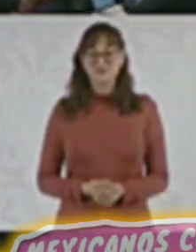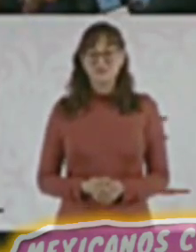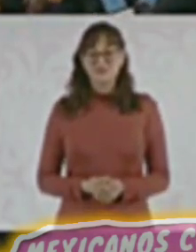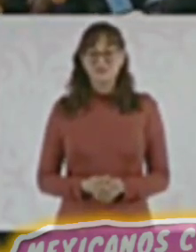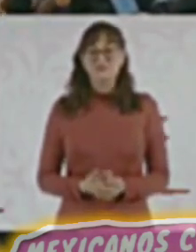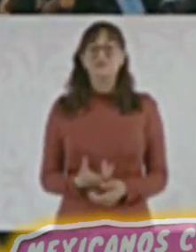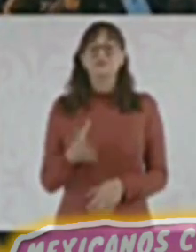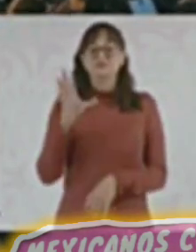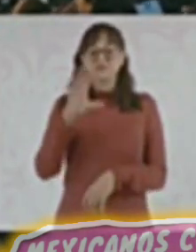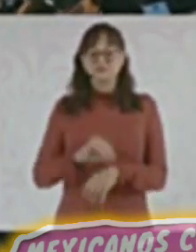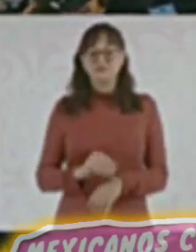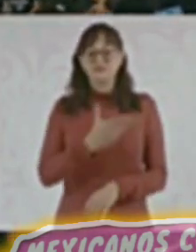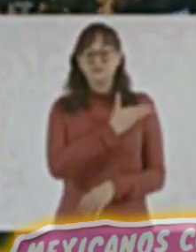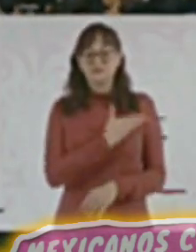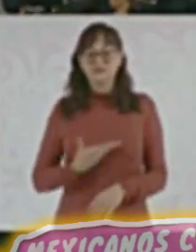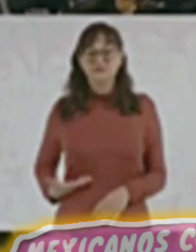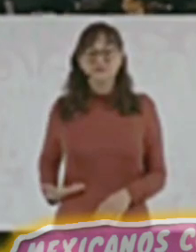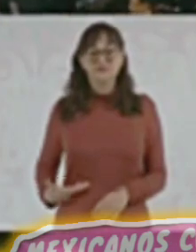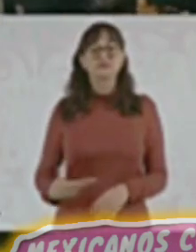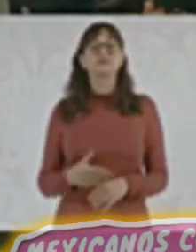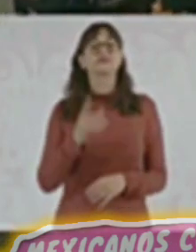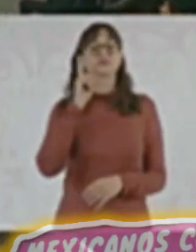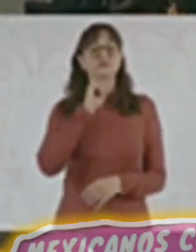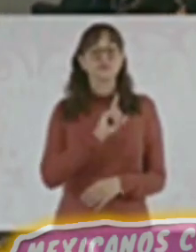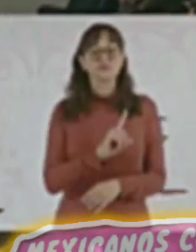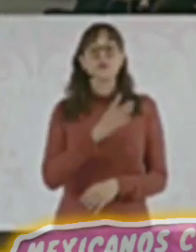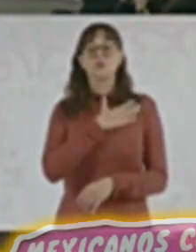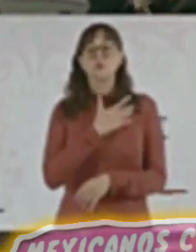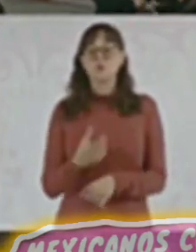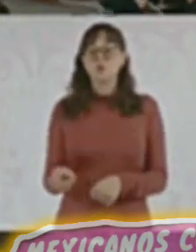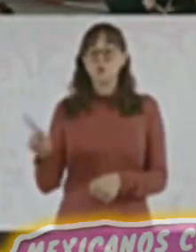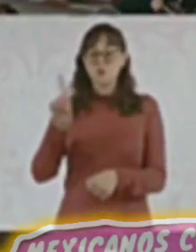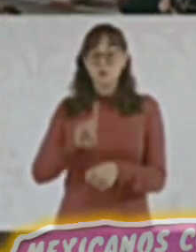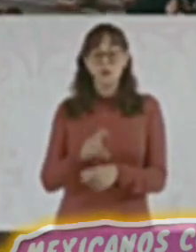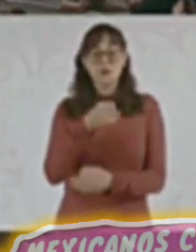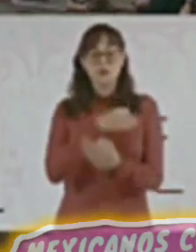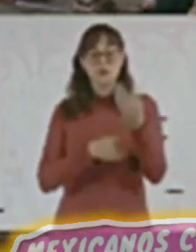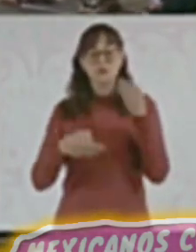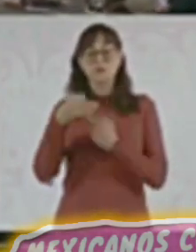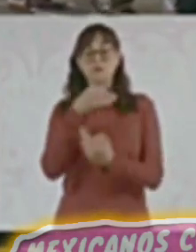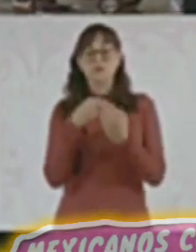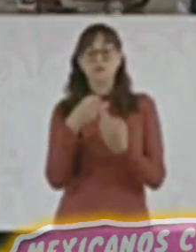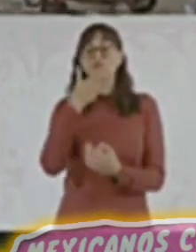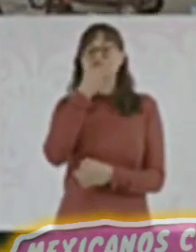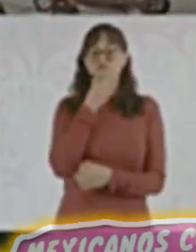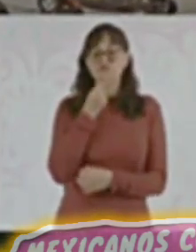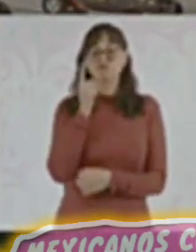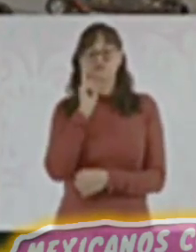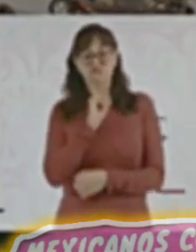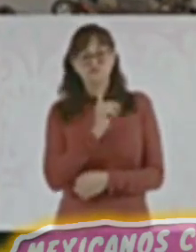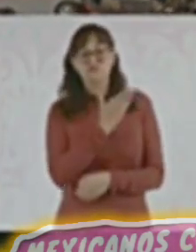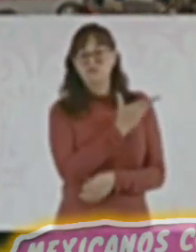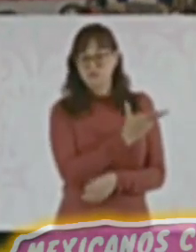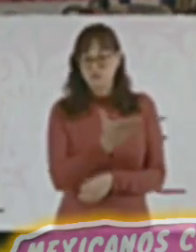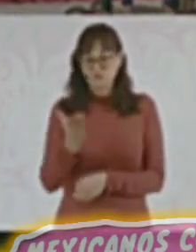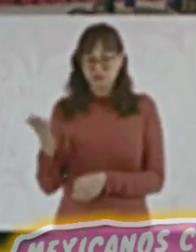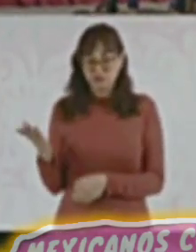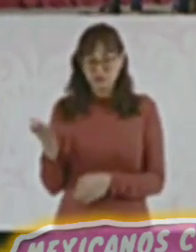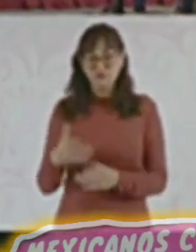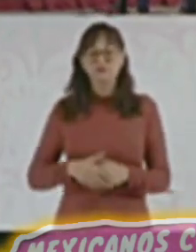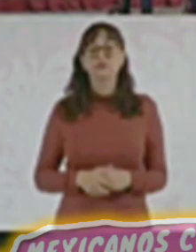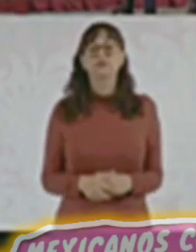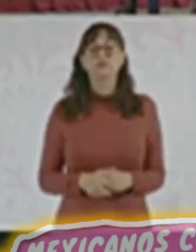Con su permiso, señora presidenta, buenos días a todas y a todos. A continuación, informamos los avances de